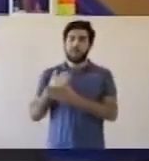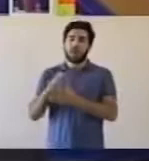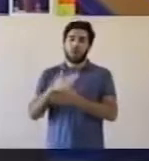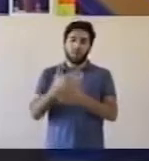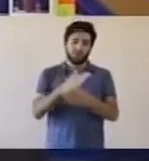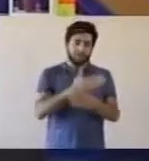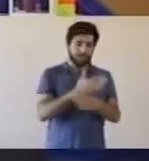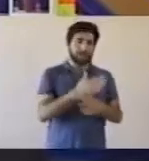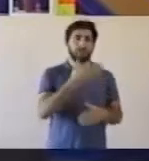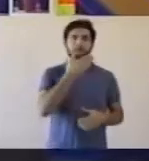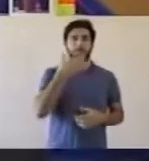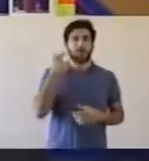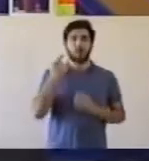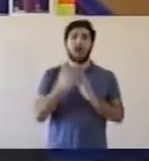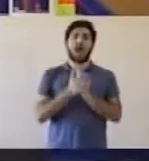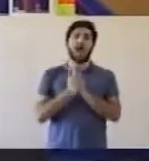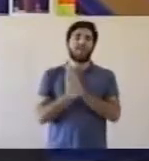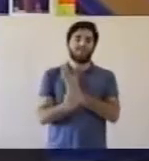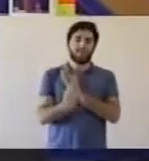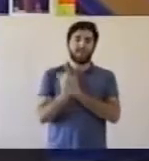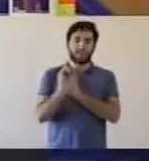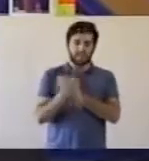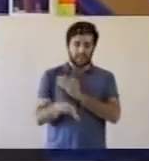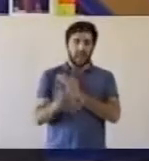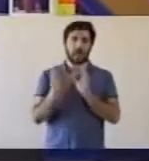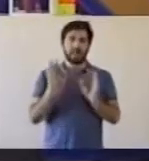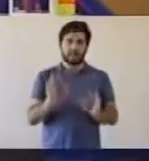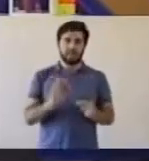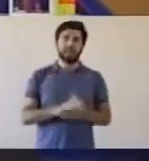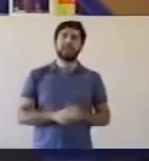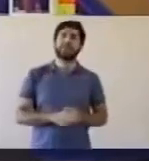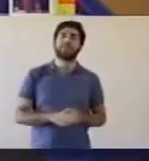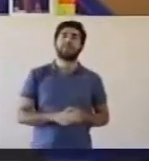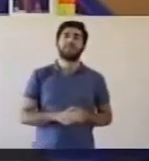compartir, desarrollar habilidades